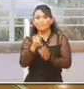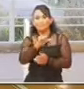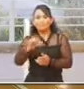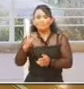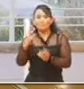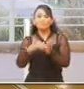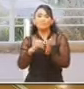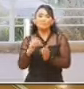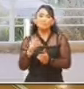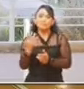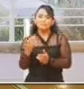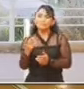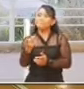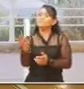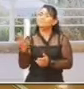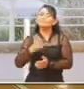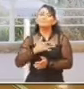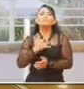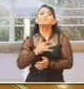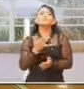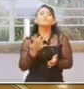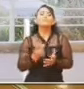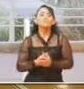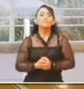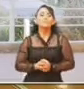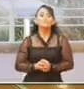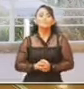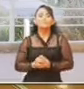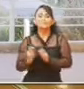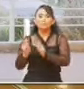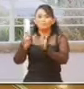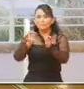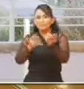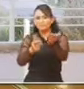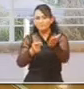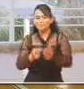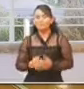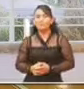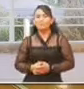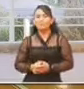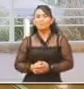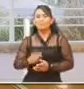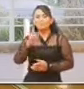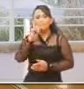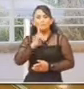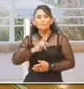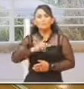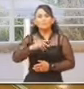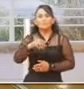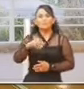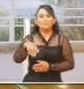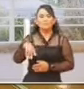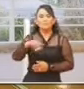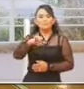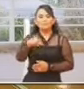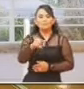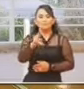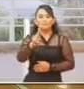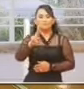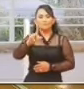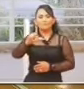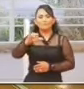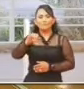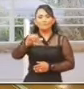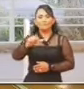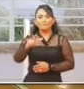2021-2024. ¿Está a su consideración? Tiene el uso de la voz la síndico municipal, Juliana Hernández Quintanar.